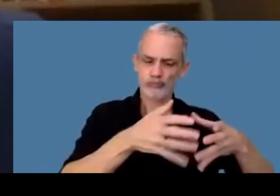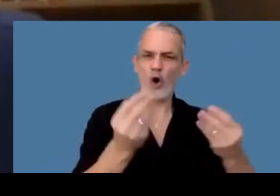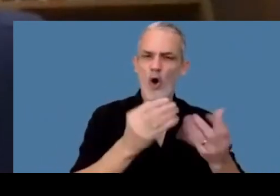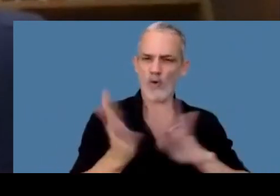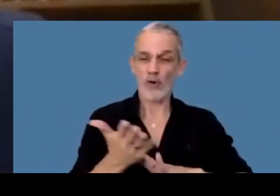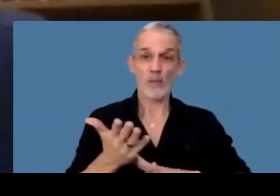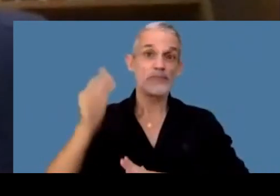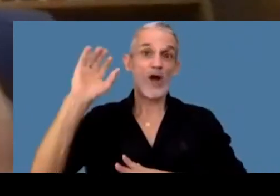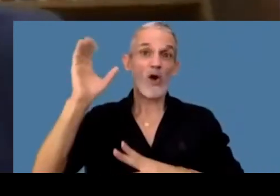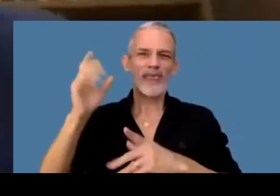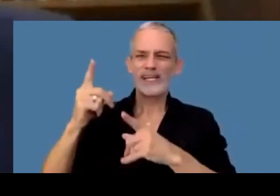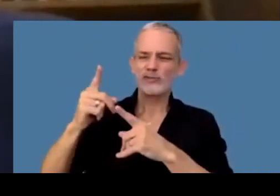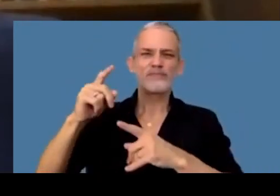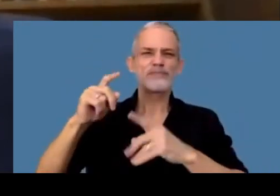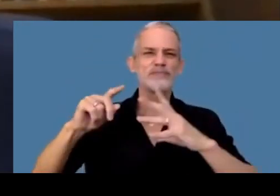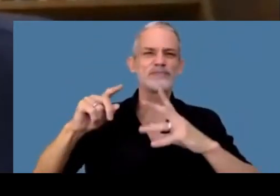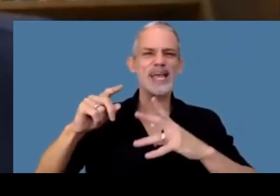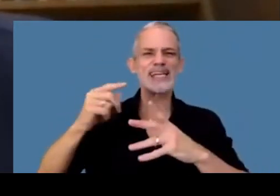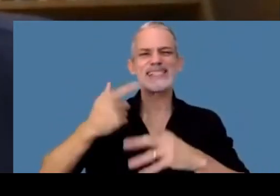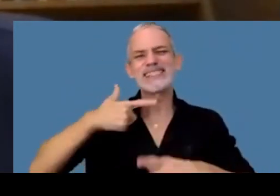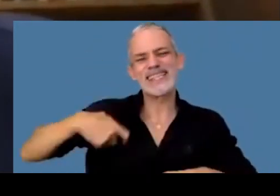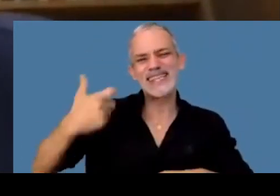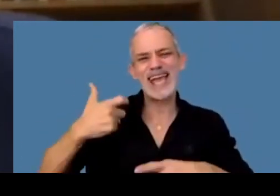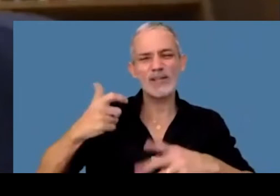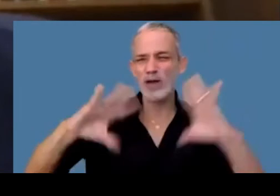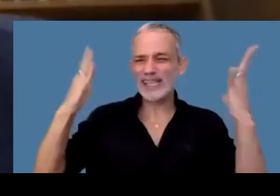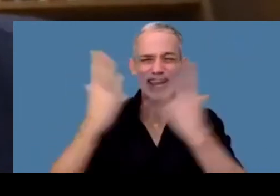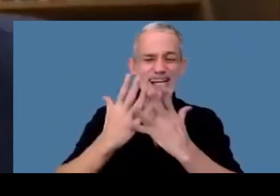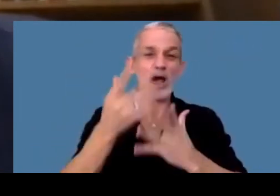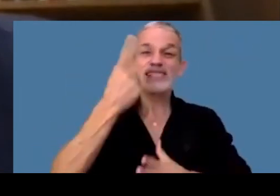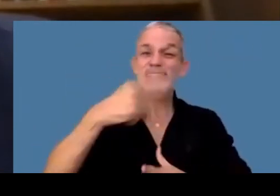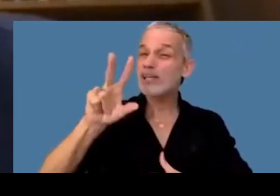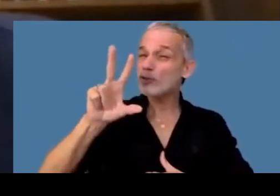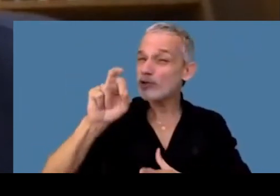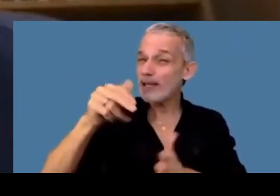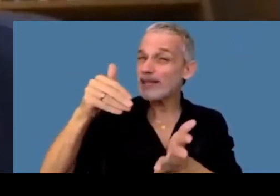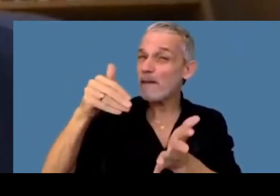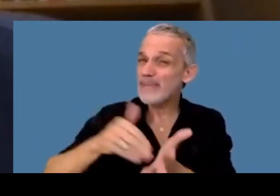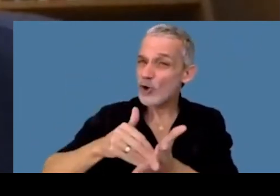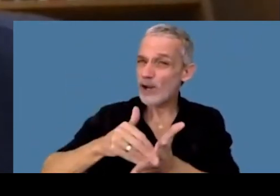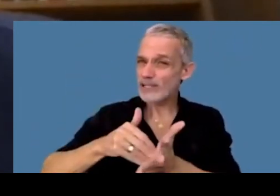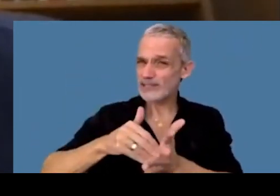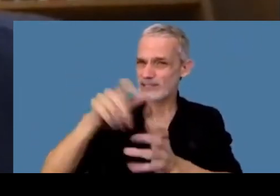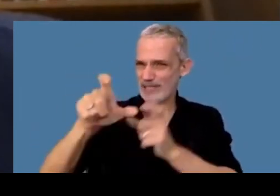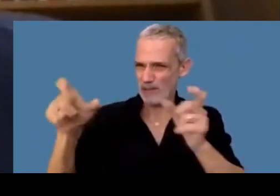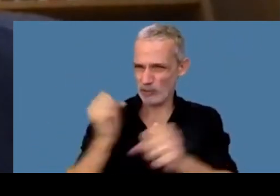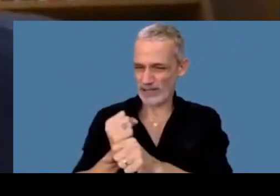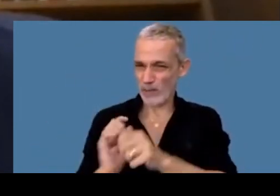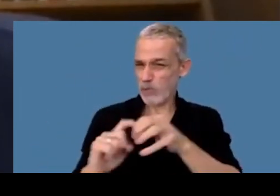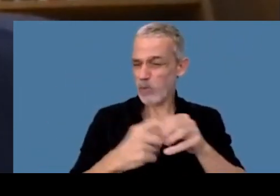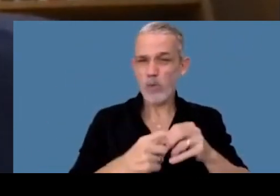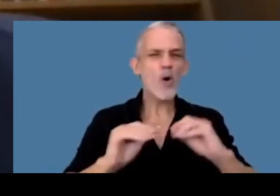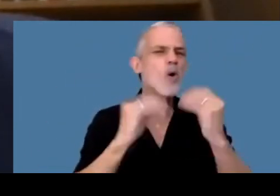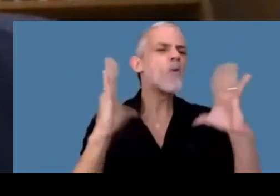Confederación Sindical Internacional nuclea alrededor de 130 millones de trabajadores. Estamos en un mundo de 7.000 millones de